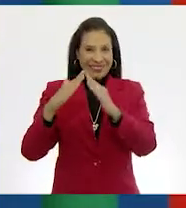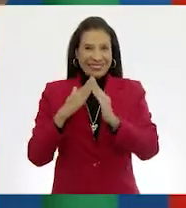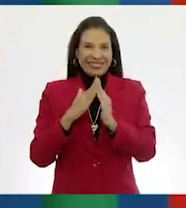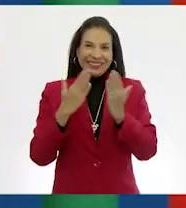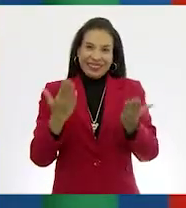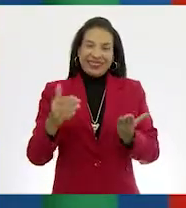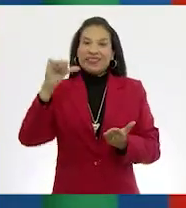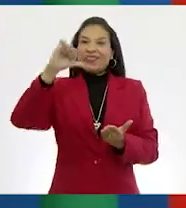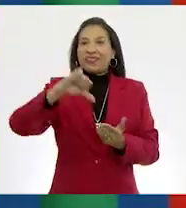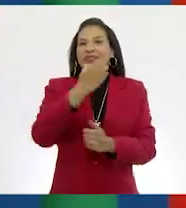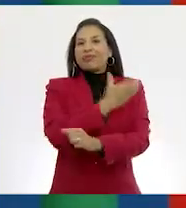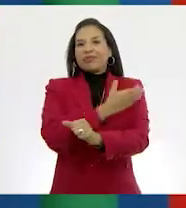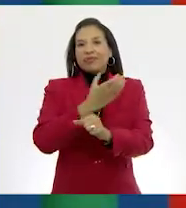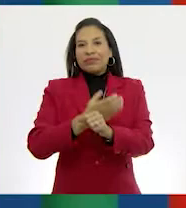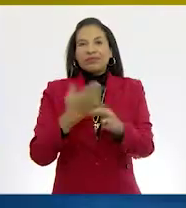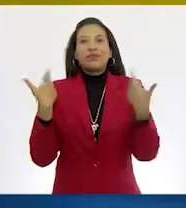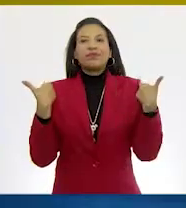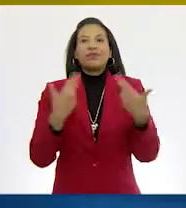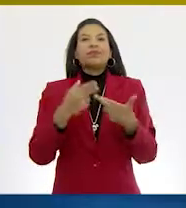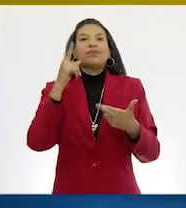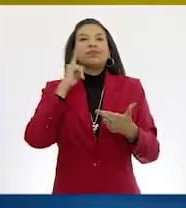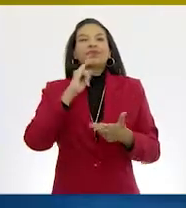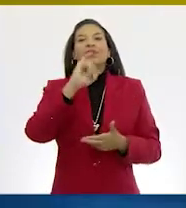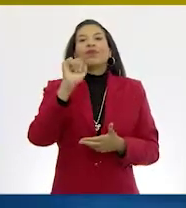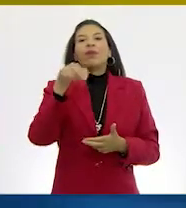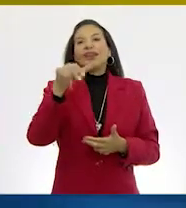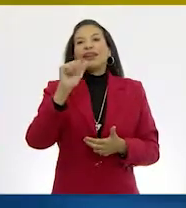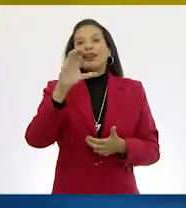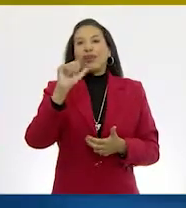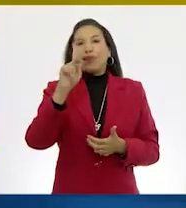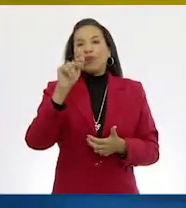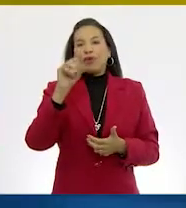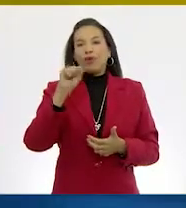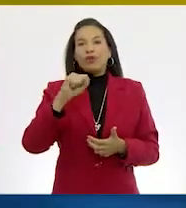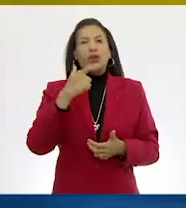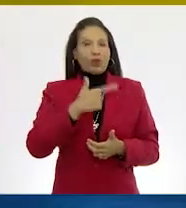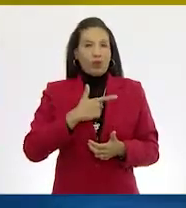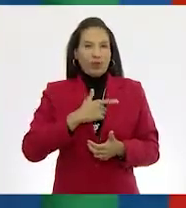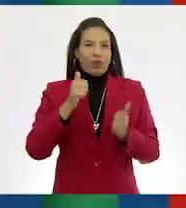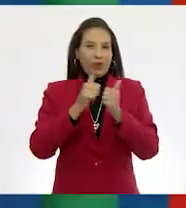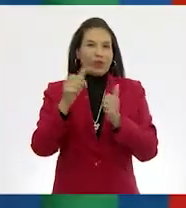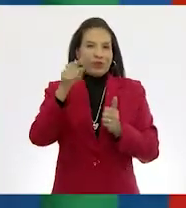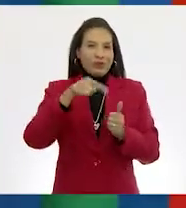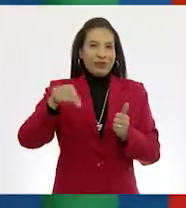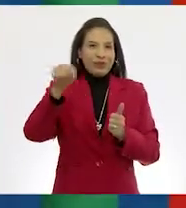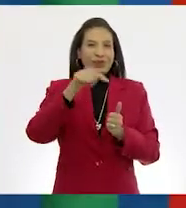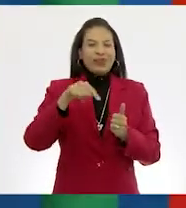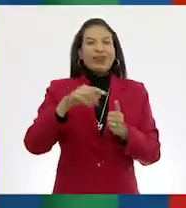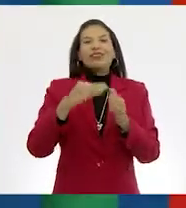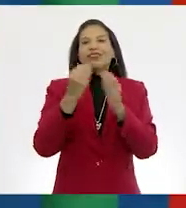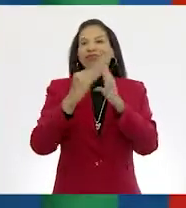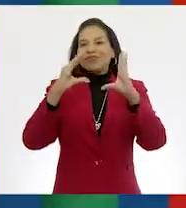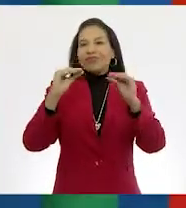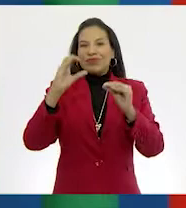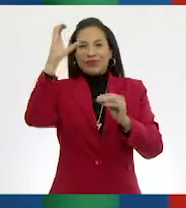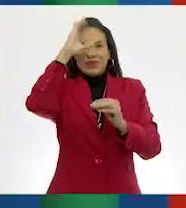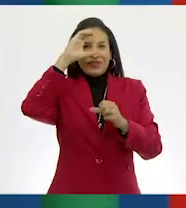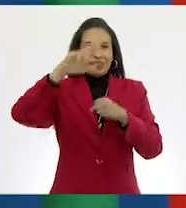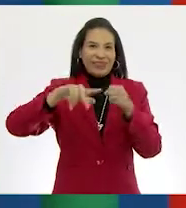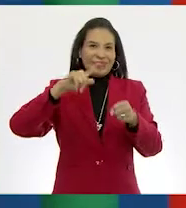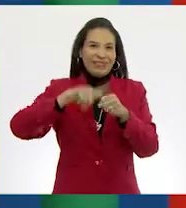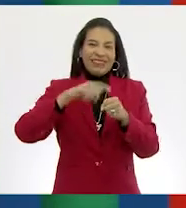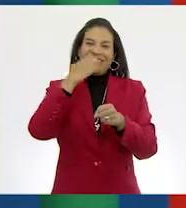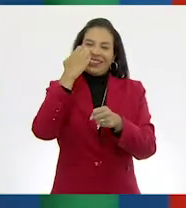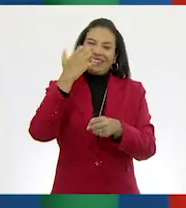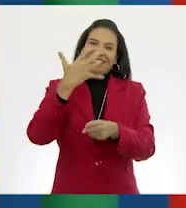hoy nos acompaña la maestra juana campus y vamos a tener el gusto de estar con ustedes en esta clase de ciencias naturales de